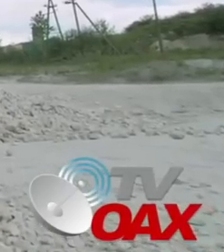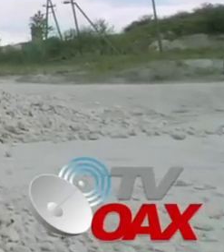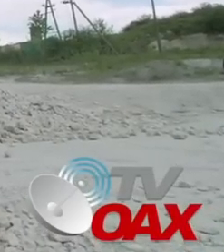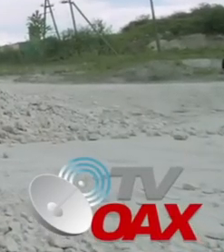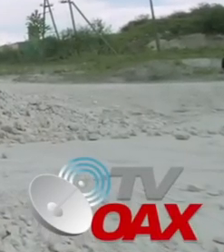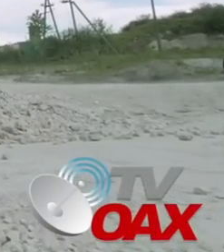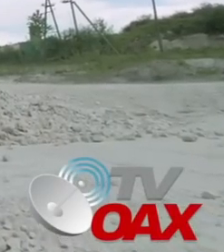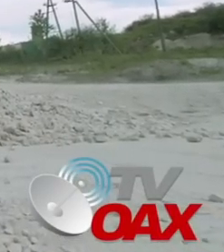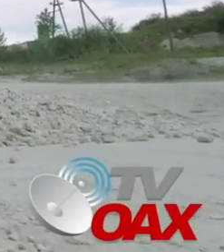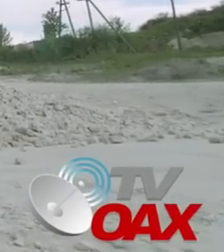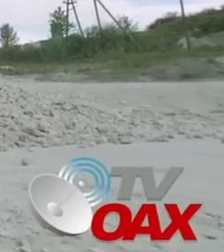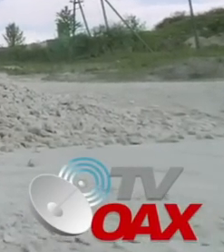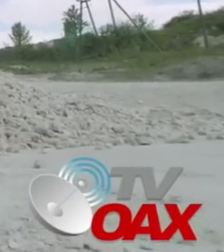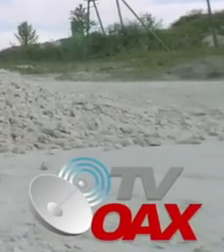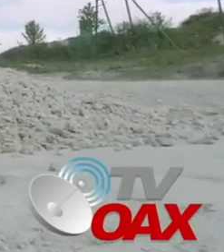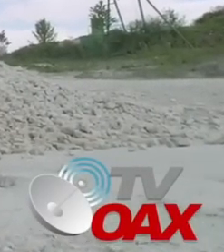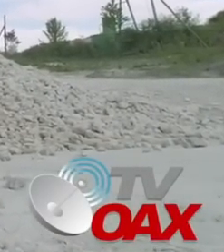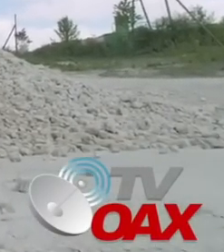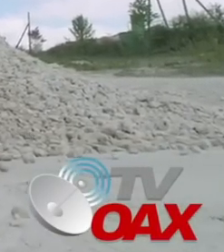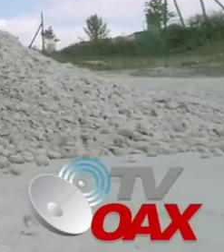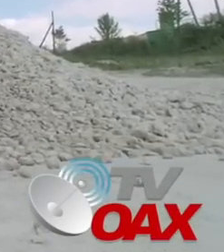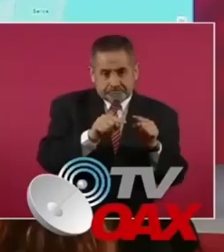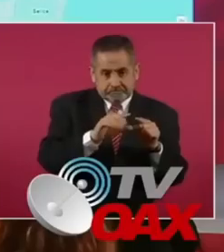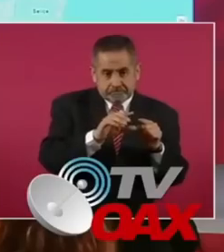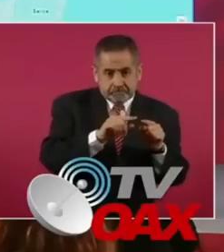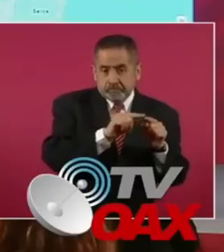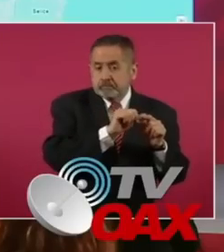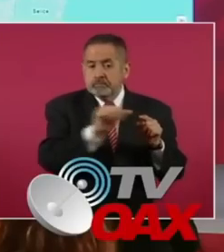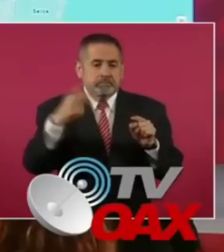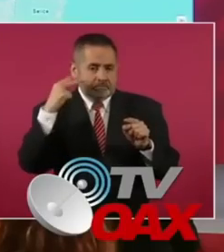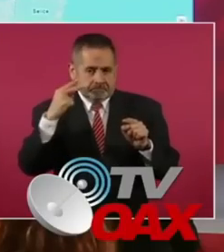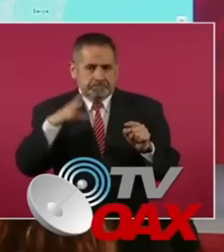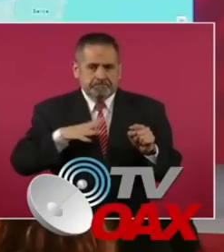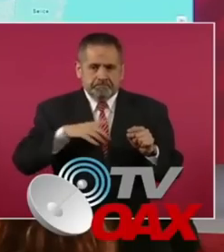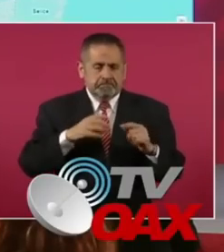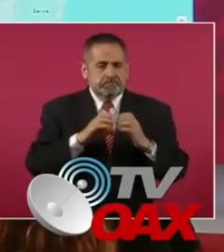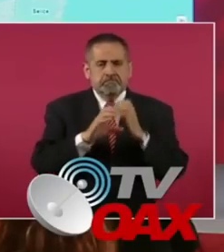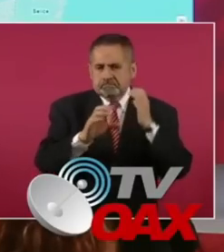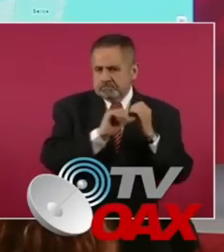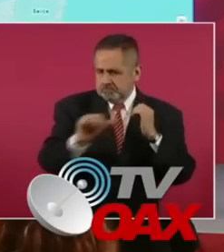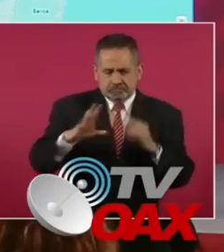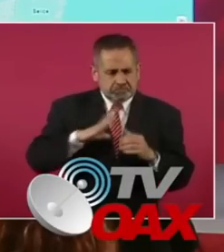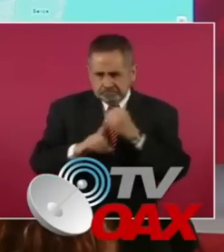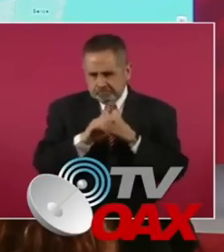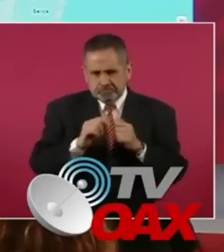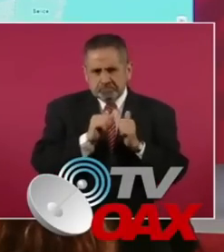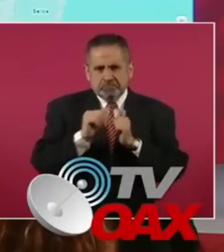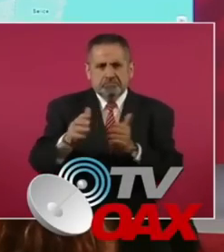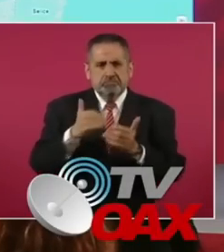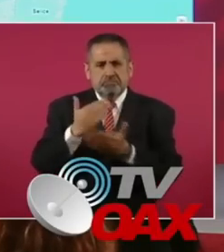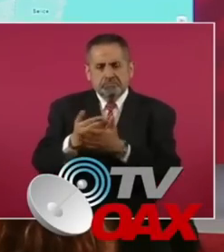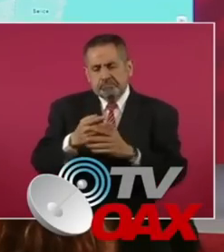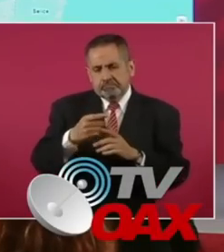estamos reparando, esta vía existe hasta Veracruz, se puede llegar sin problema hasta Medias